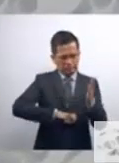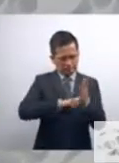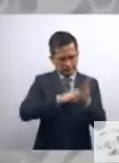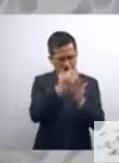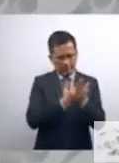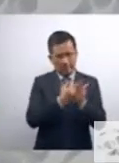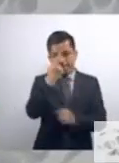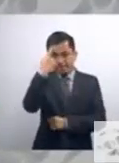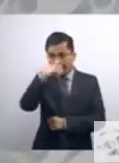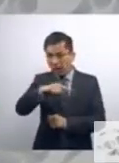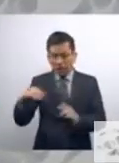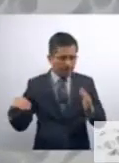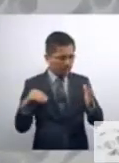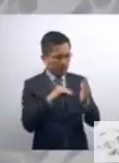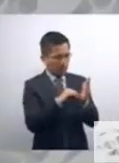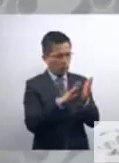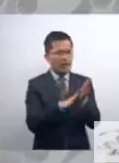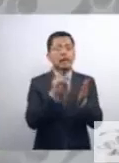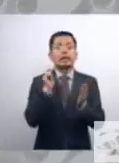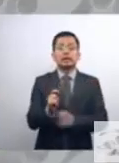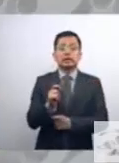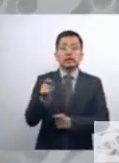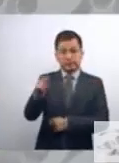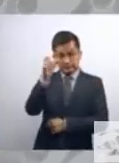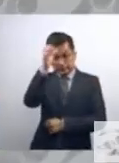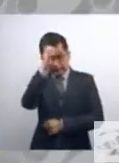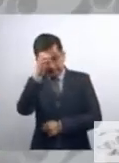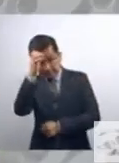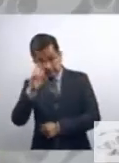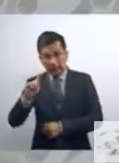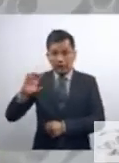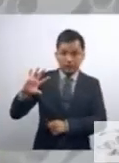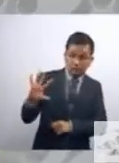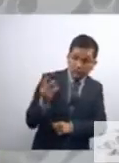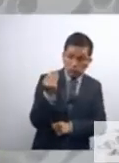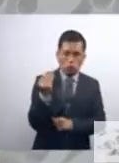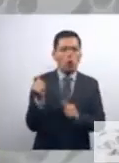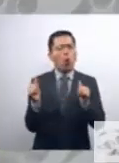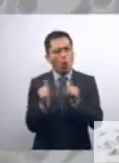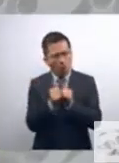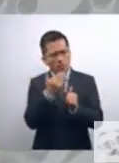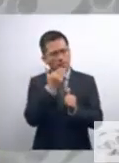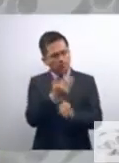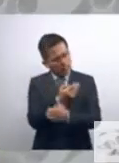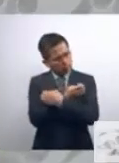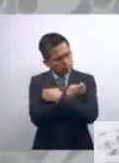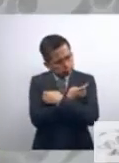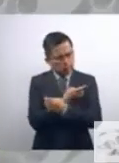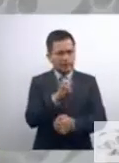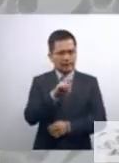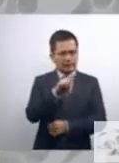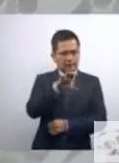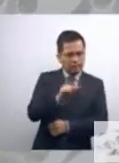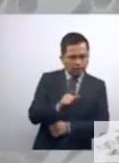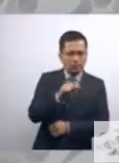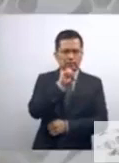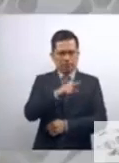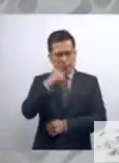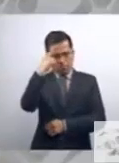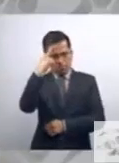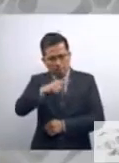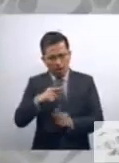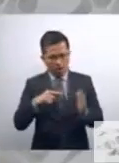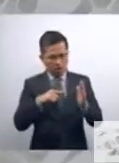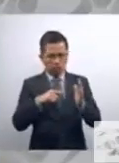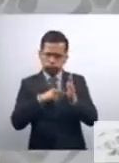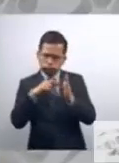introducir tanto el uso ético de la ciencia y la tecnología como introducir los principios rectores de la aplicación